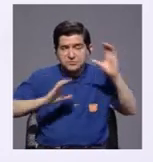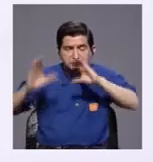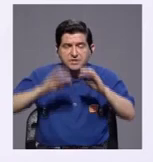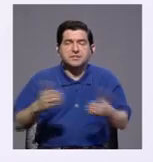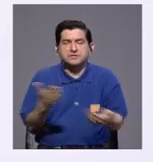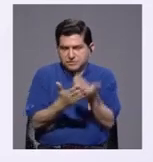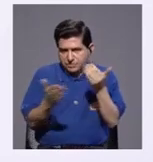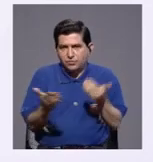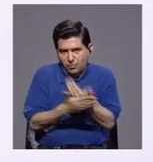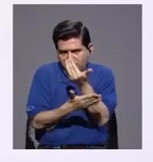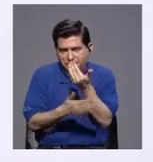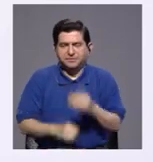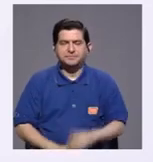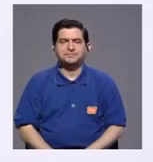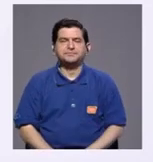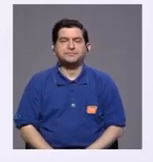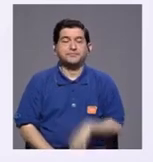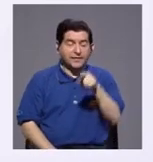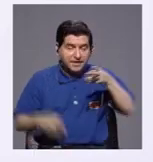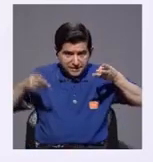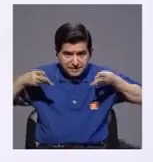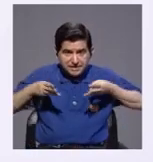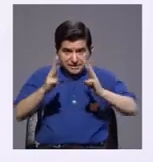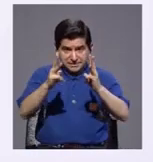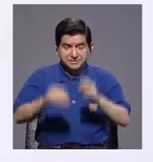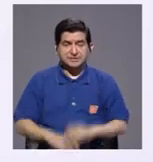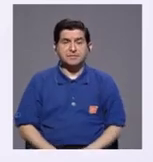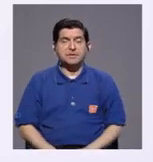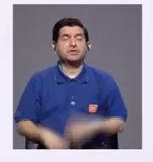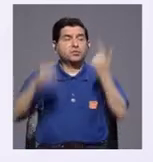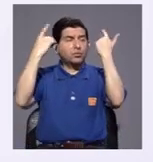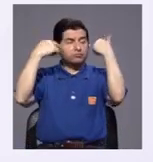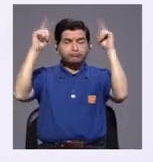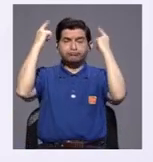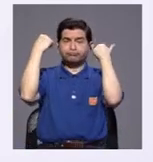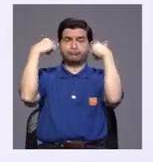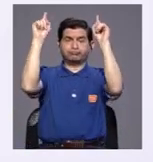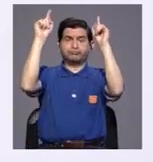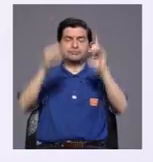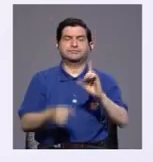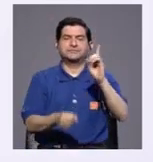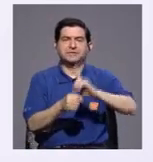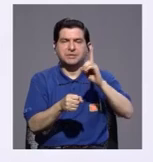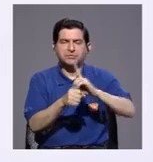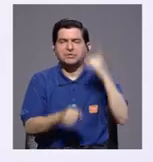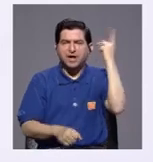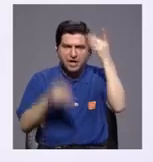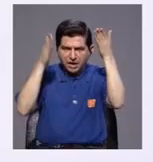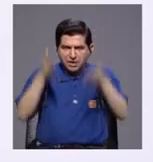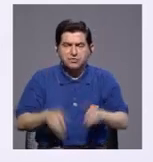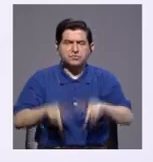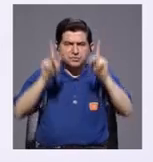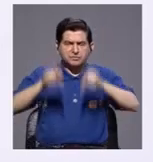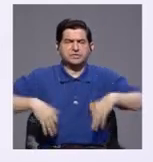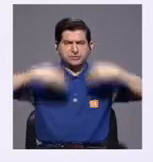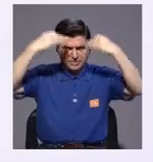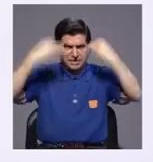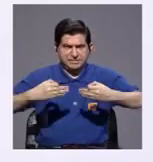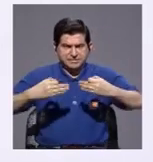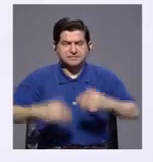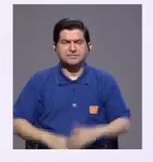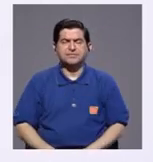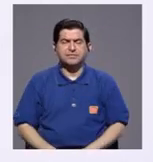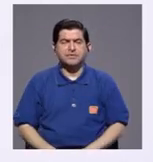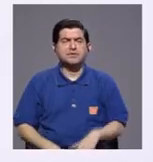novedad entonces esa metodología ha sido muy exitosa los diputados los políticos los tomadores de decisión han